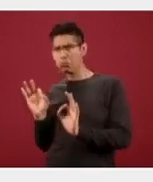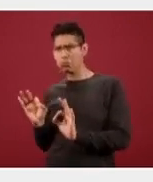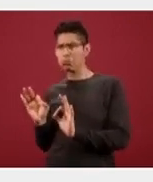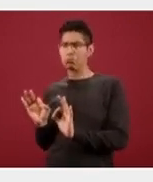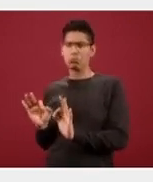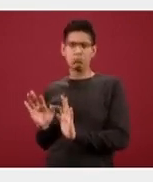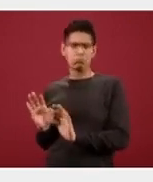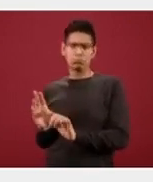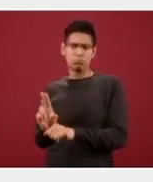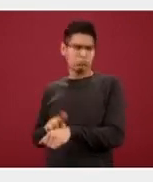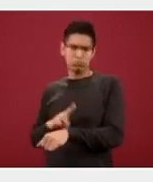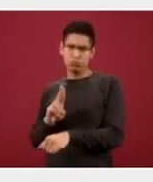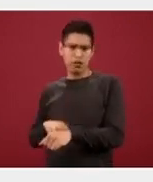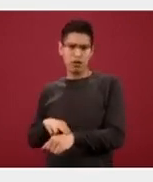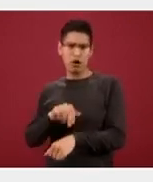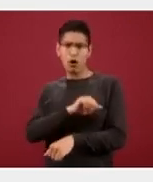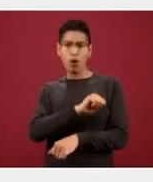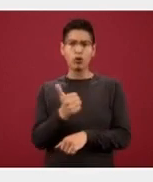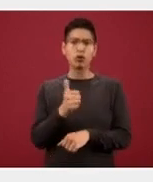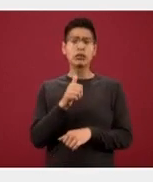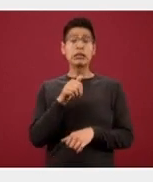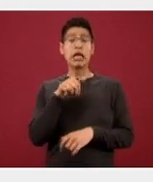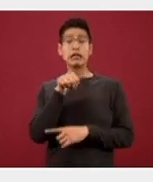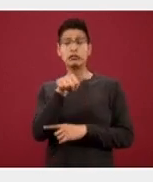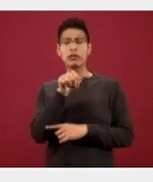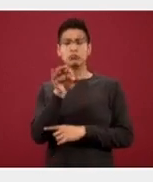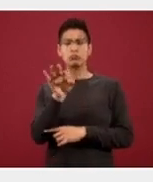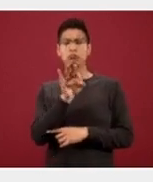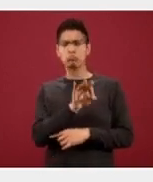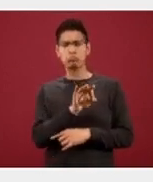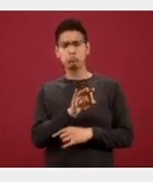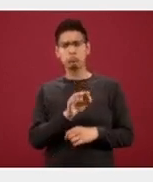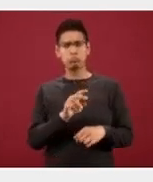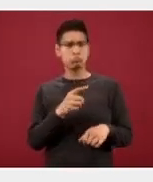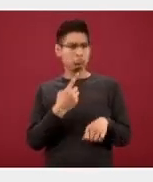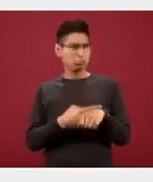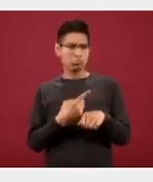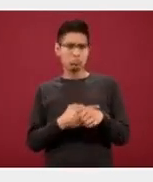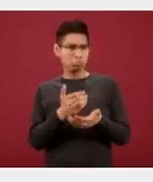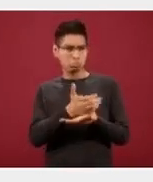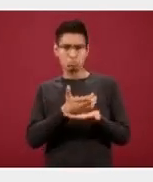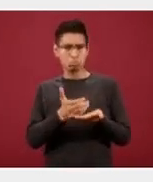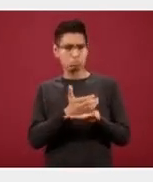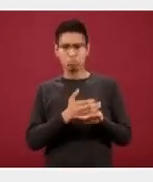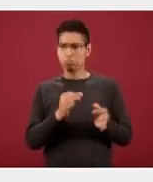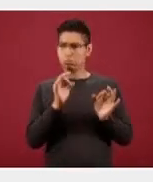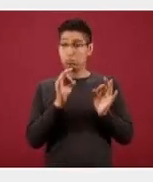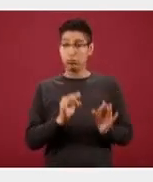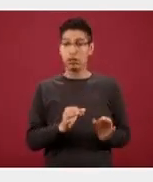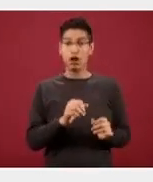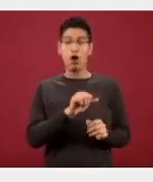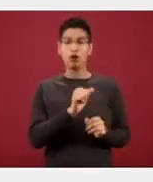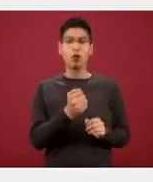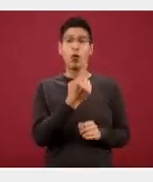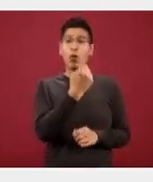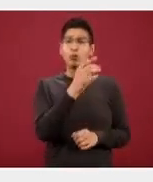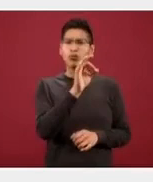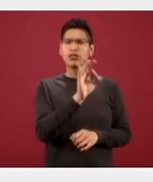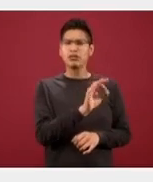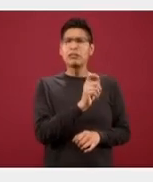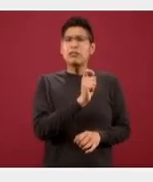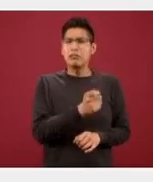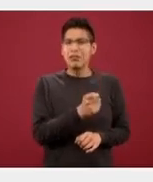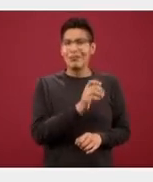considerado como pacientes recuperados y únicamente en nuestras estadísticas el 1% se ha presentado como